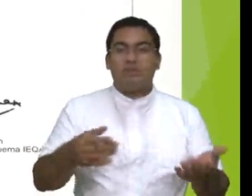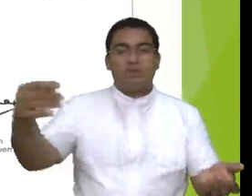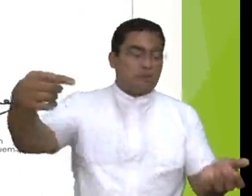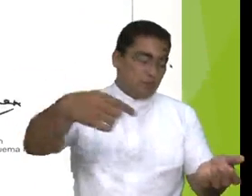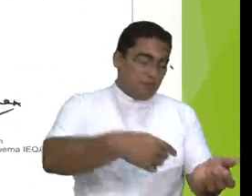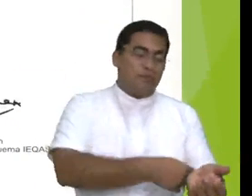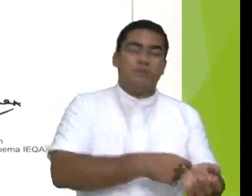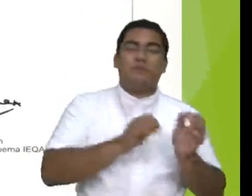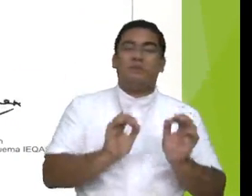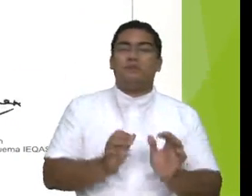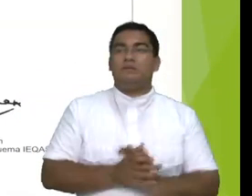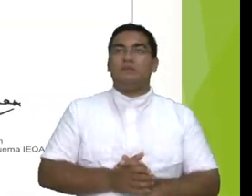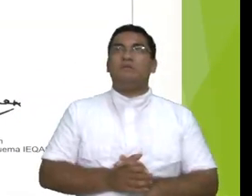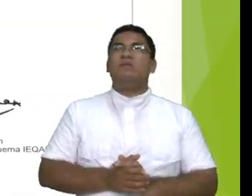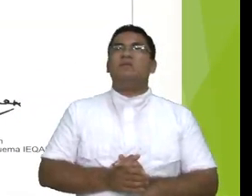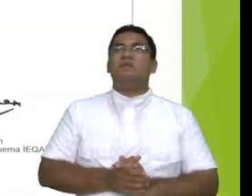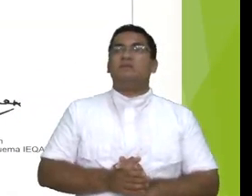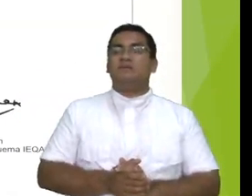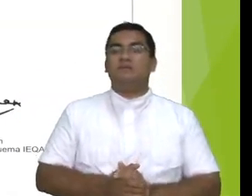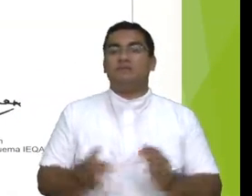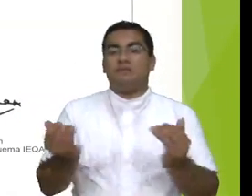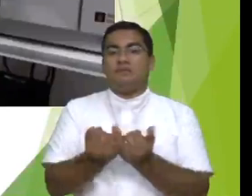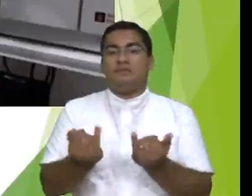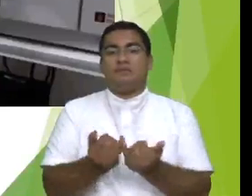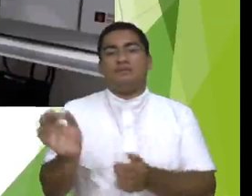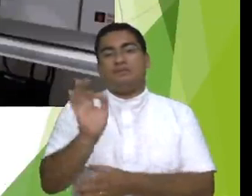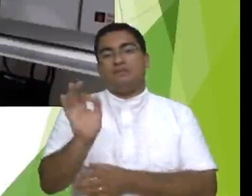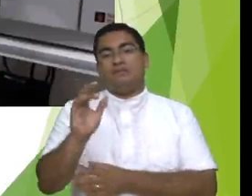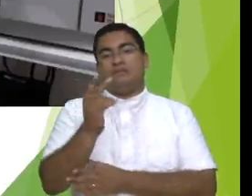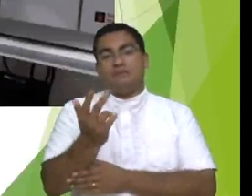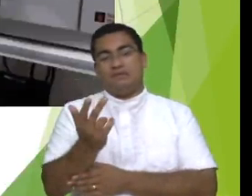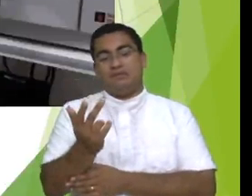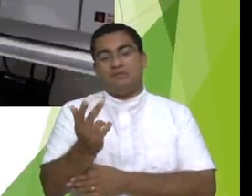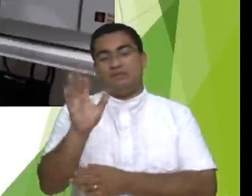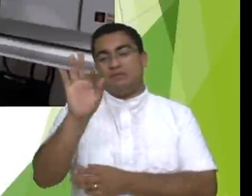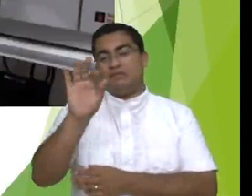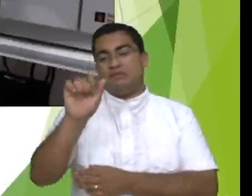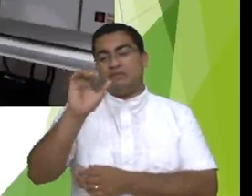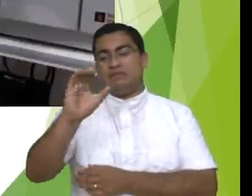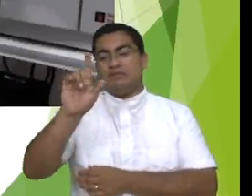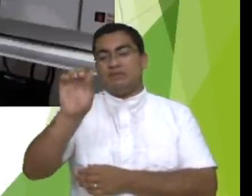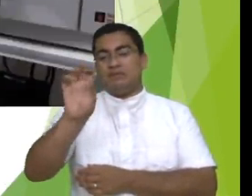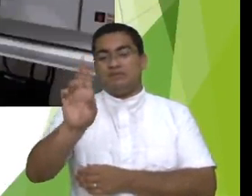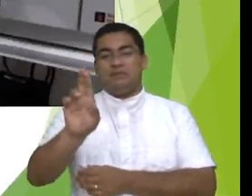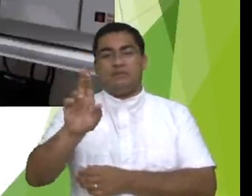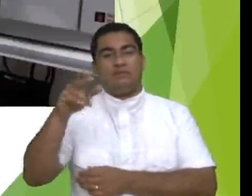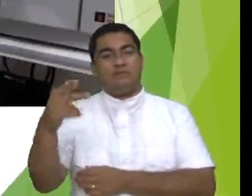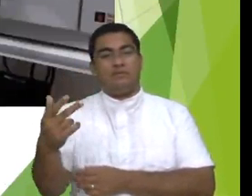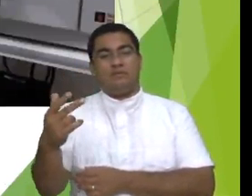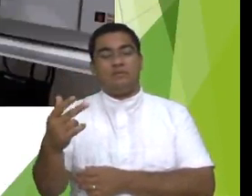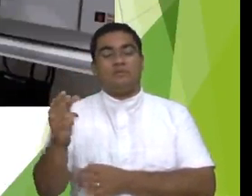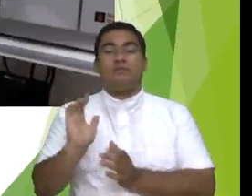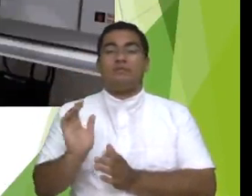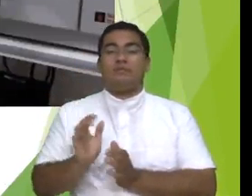a requerir. Igual que las unidades de factor 8, ¿verdad? Un crioprecipitado contiene alrededor de 100 unidades internacionales de